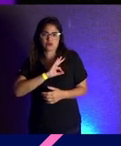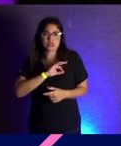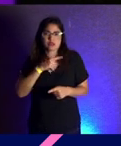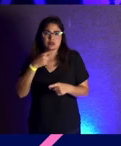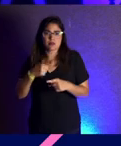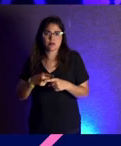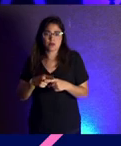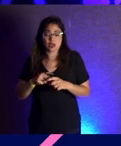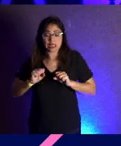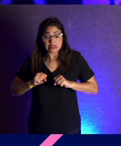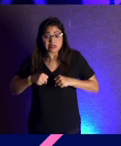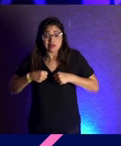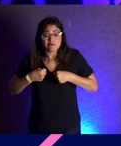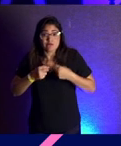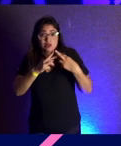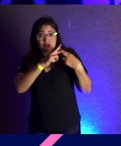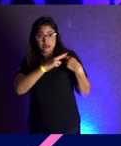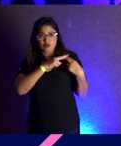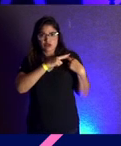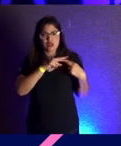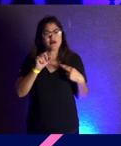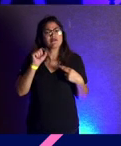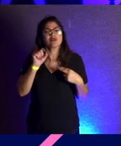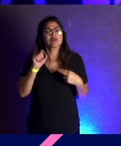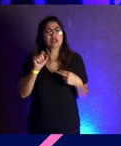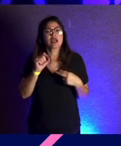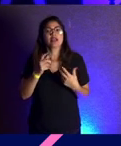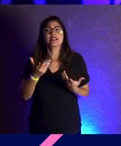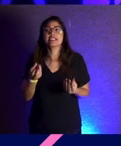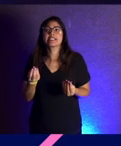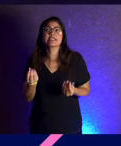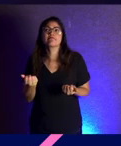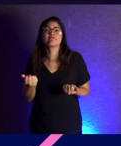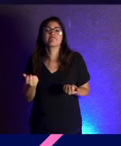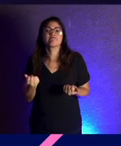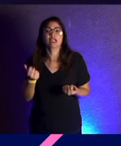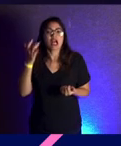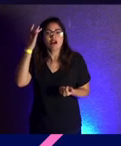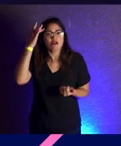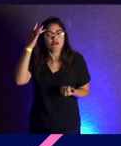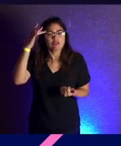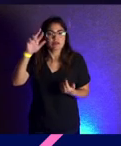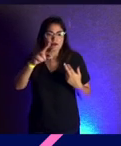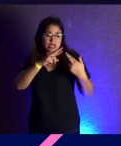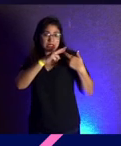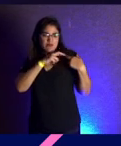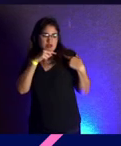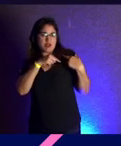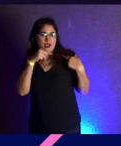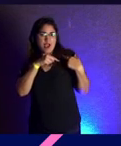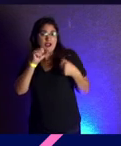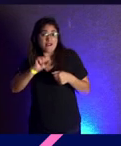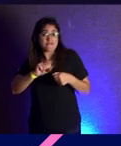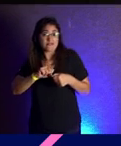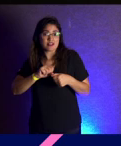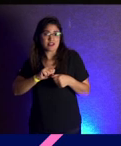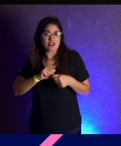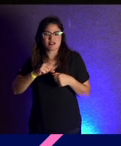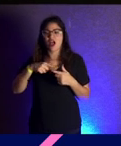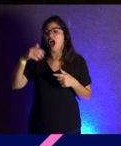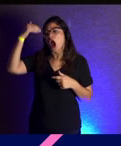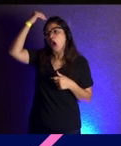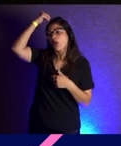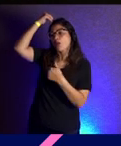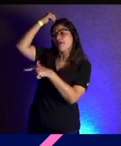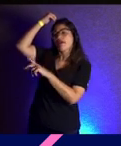sus derechos no existiera lo que existiera en su programa. Que ellos fueran algo de tipo de fuente,